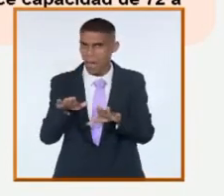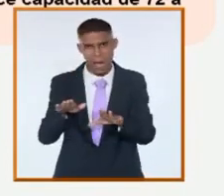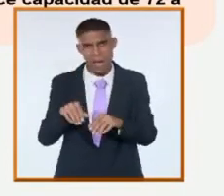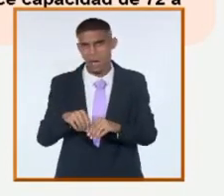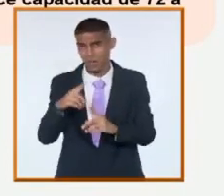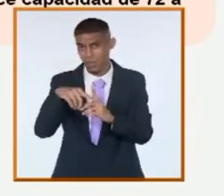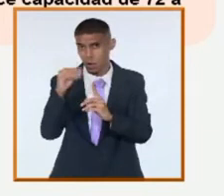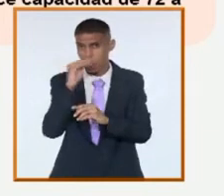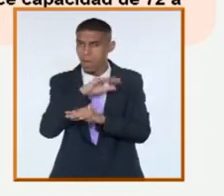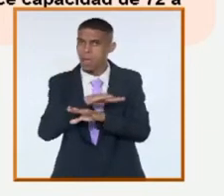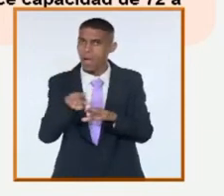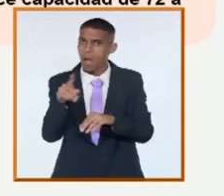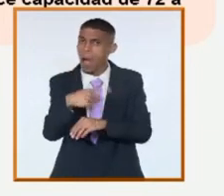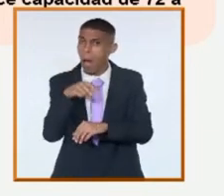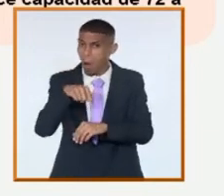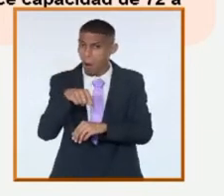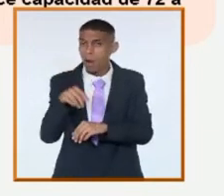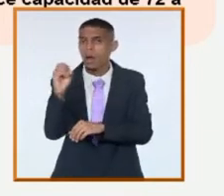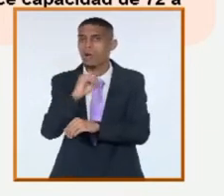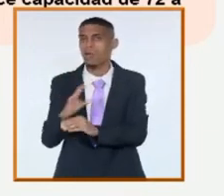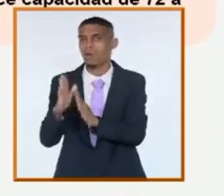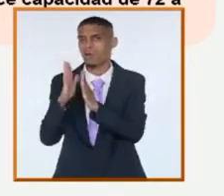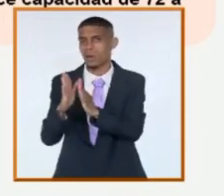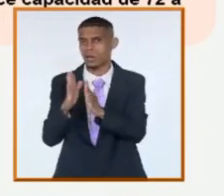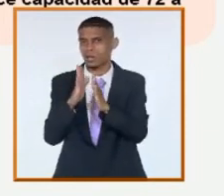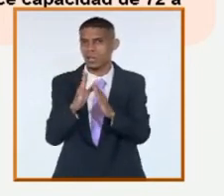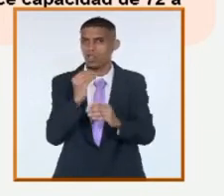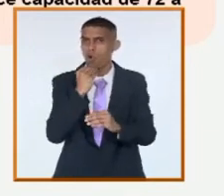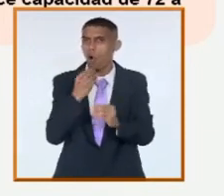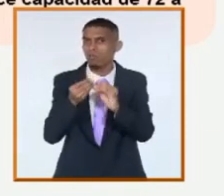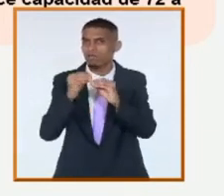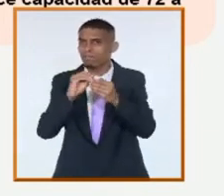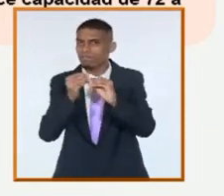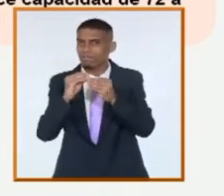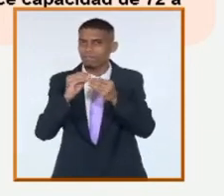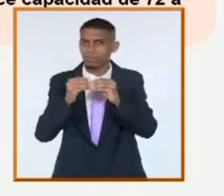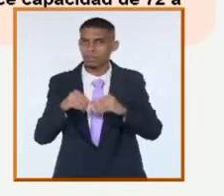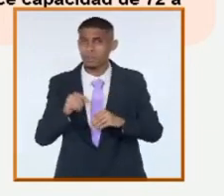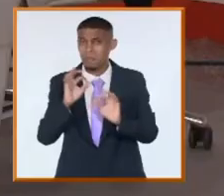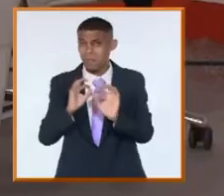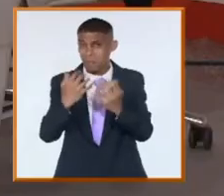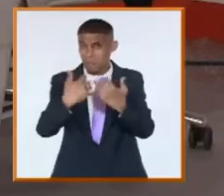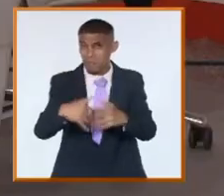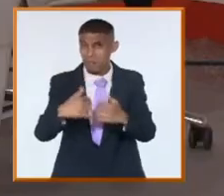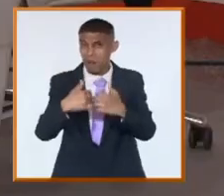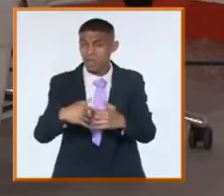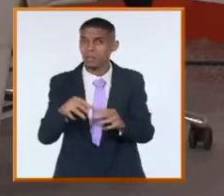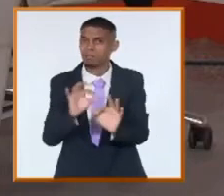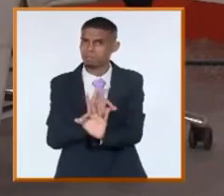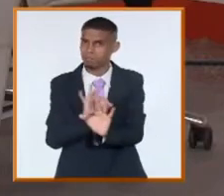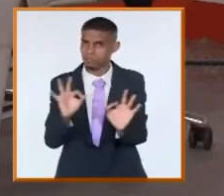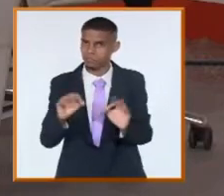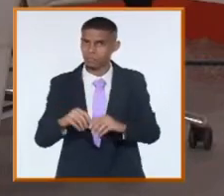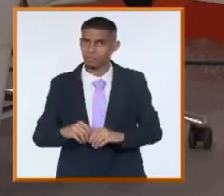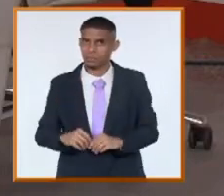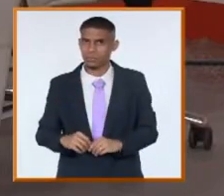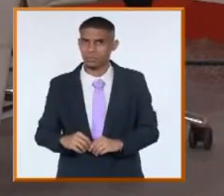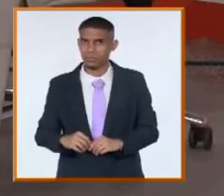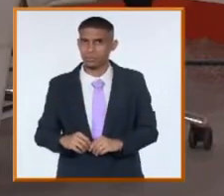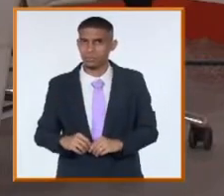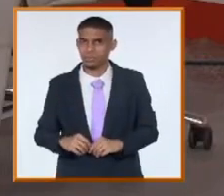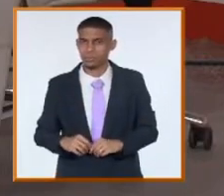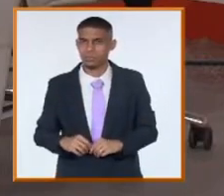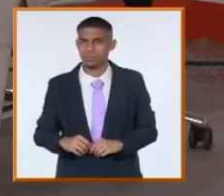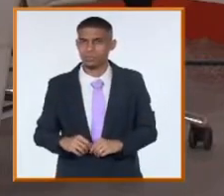estamos organizando su su montaje esta planta es de una alta eficiencia y muy ecológica